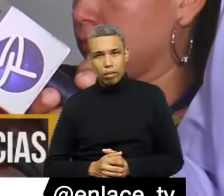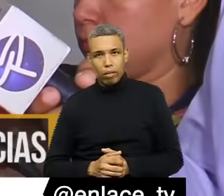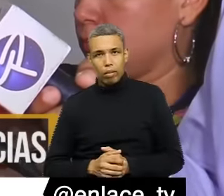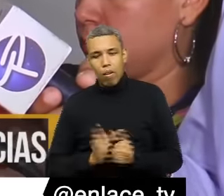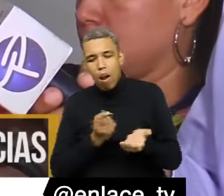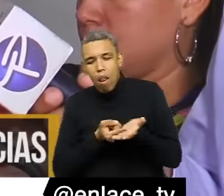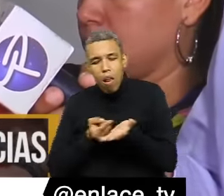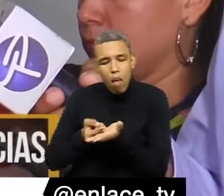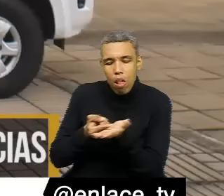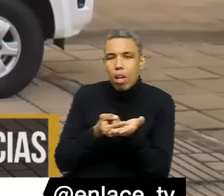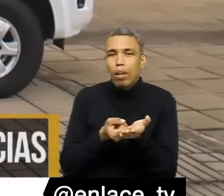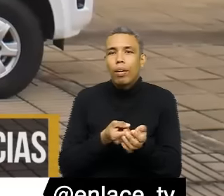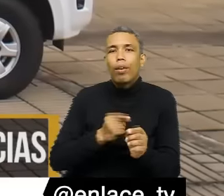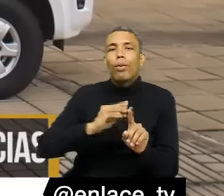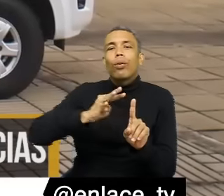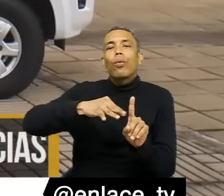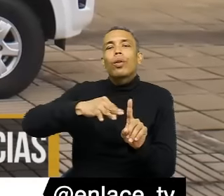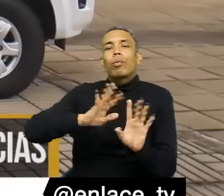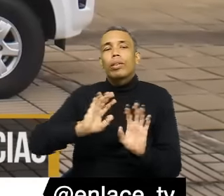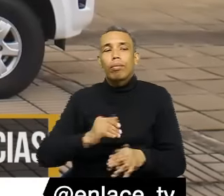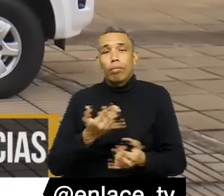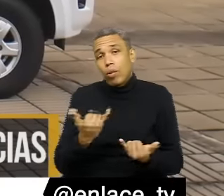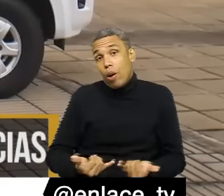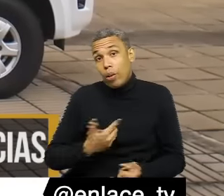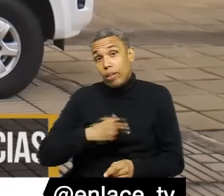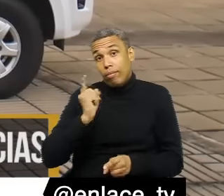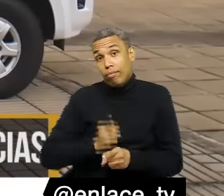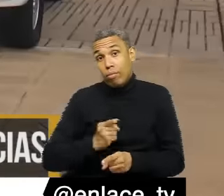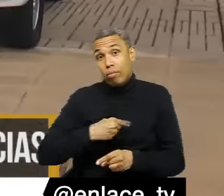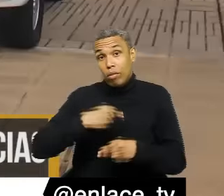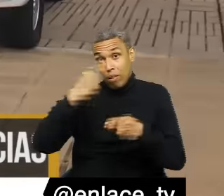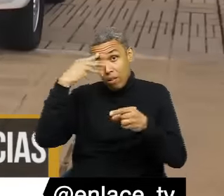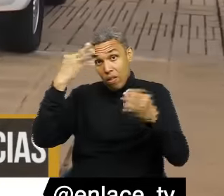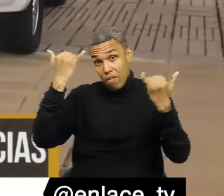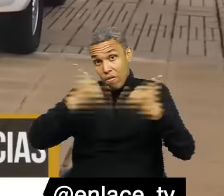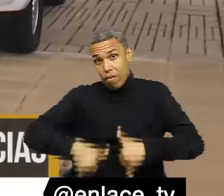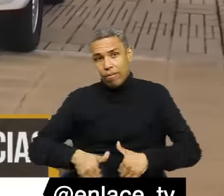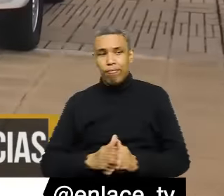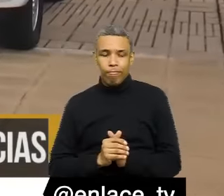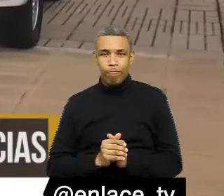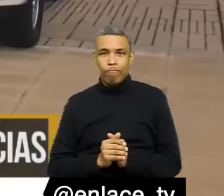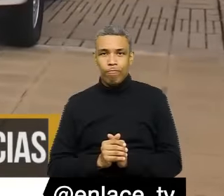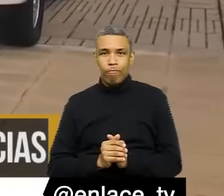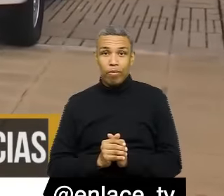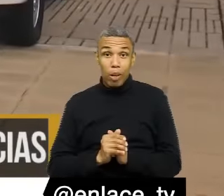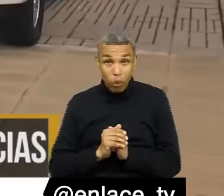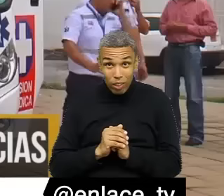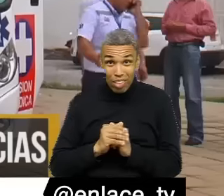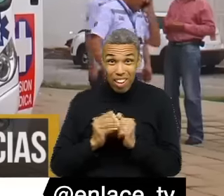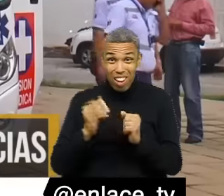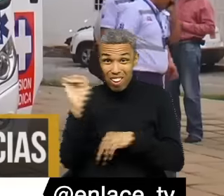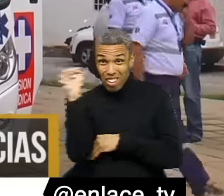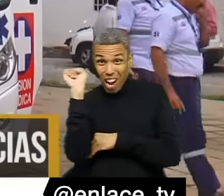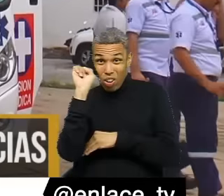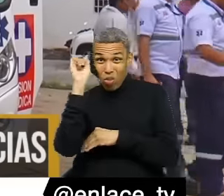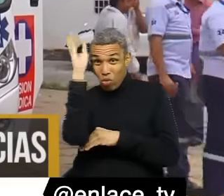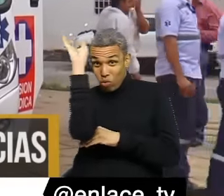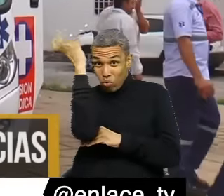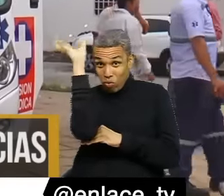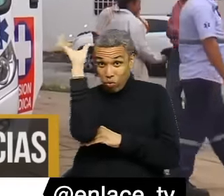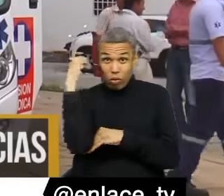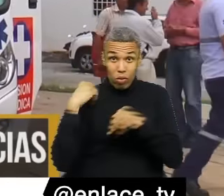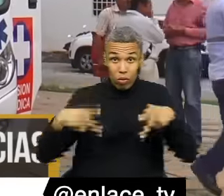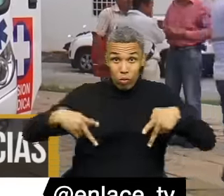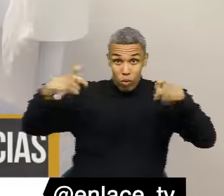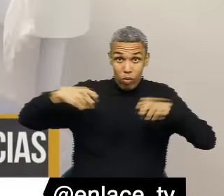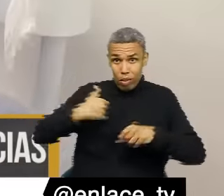vueltas 4 meses. Se espera que la próxima semana comiencen a funcionar en los diferentes centros asistenciales del área urbana de Barranca Bermeja